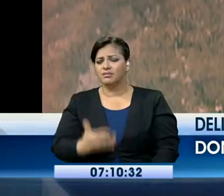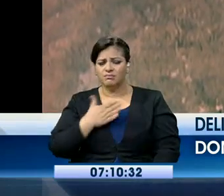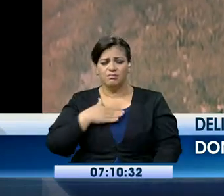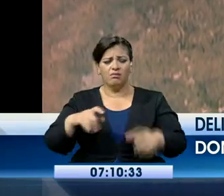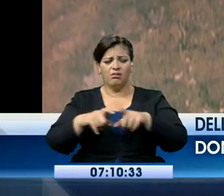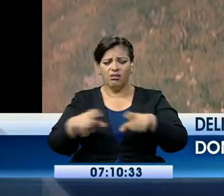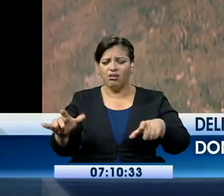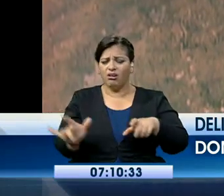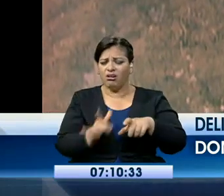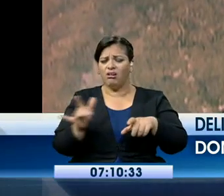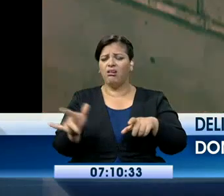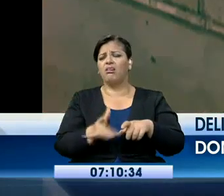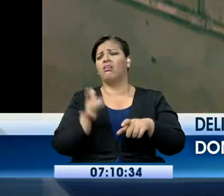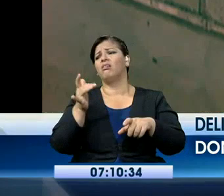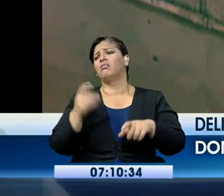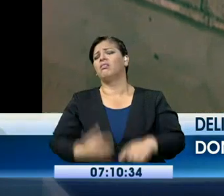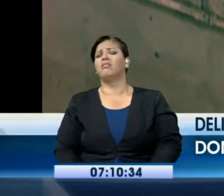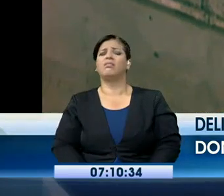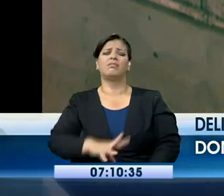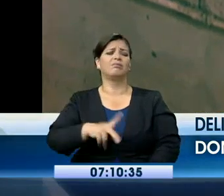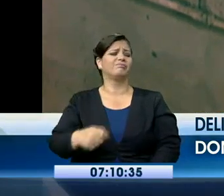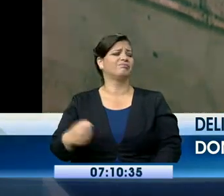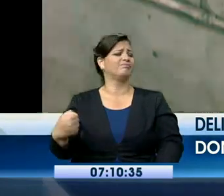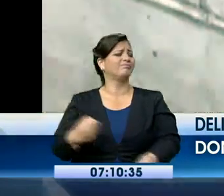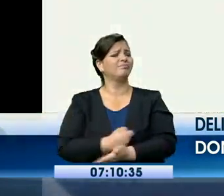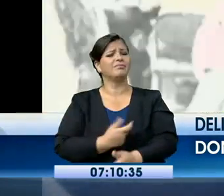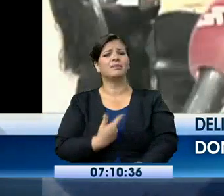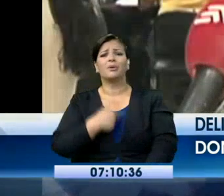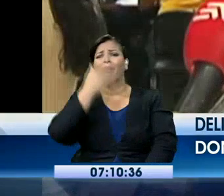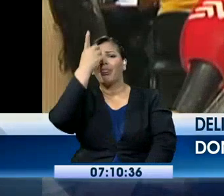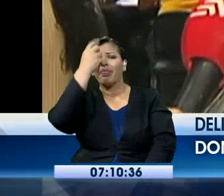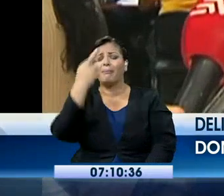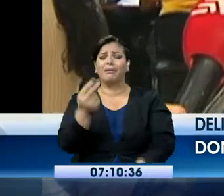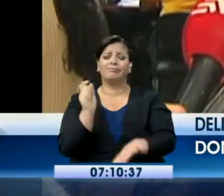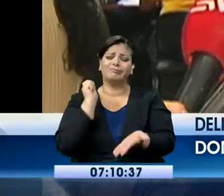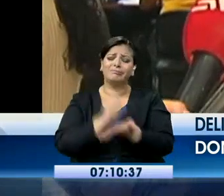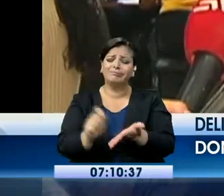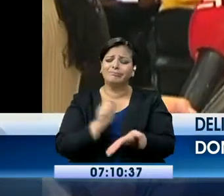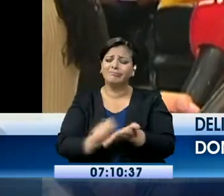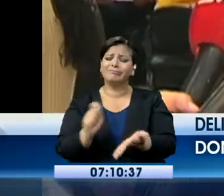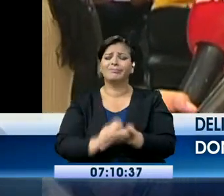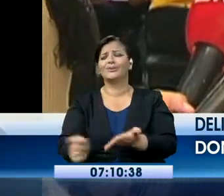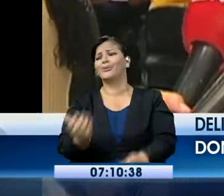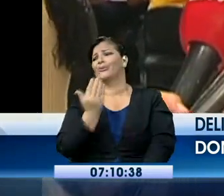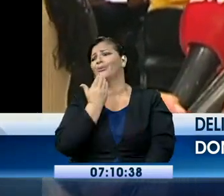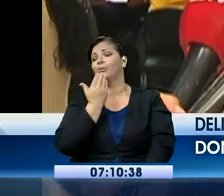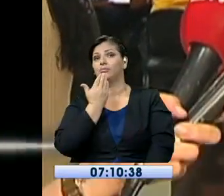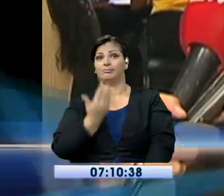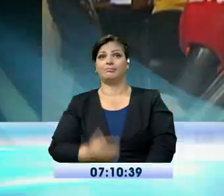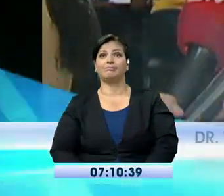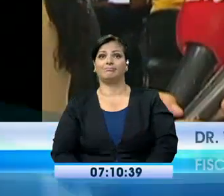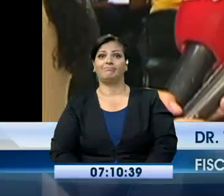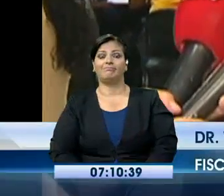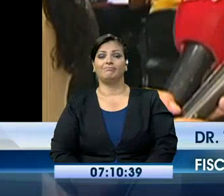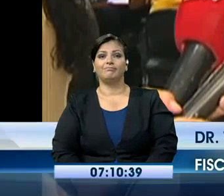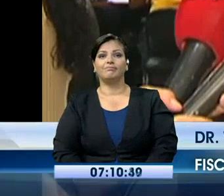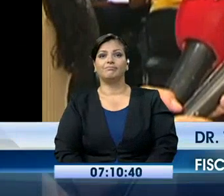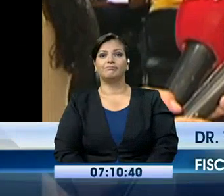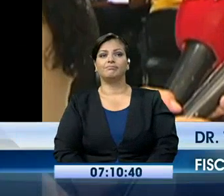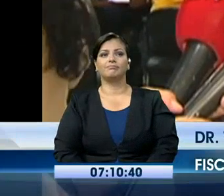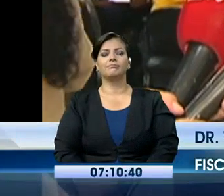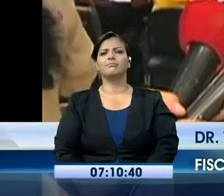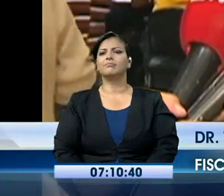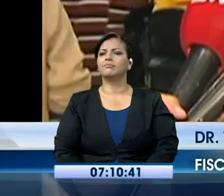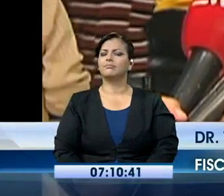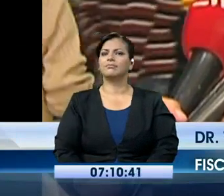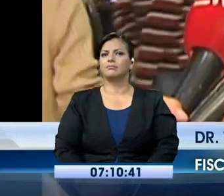tercera ocasión que entran y se llevan lo que encuentren. Que ya tenemos pistas de las personas que posiblemente estaría involucrada en este hecho, y a